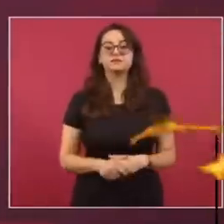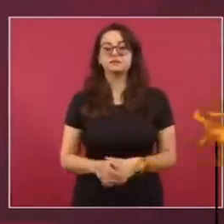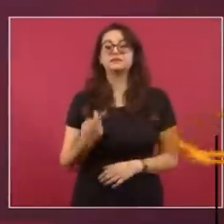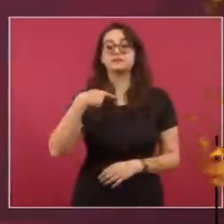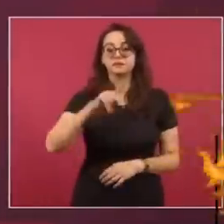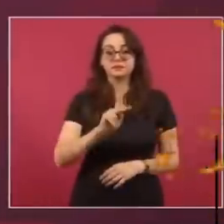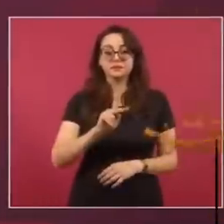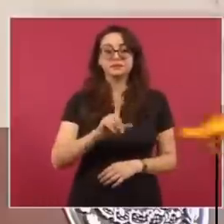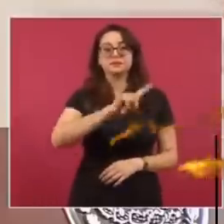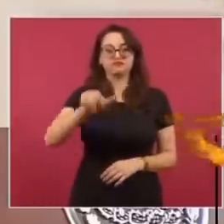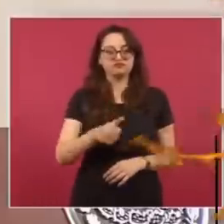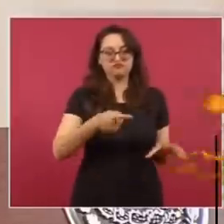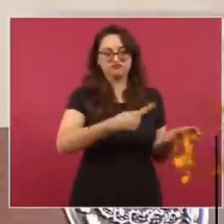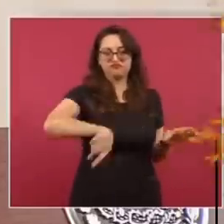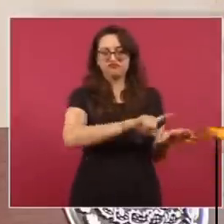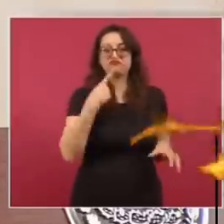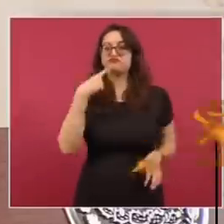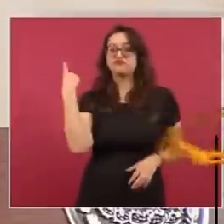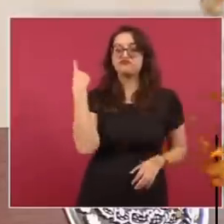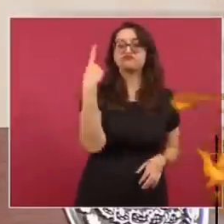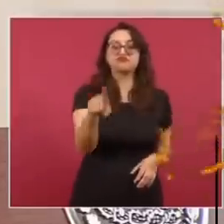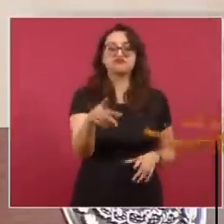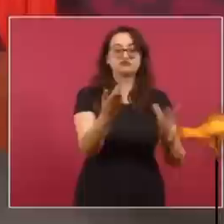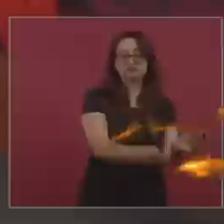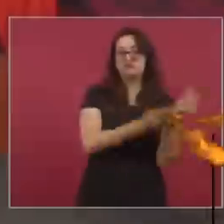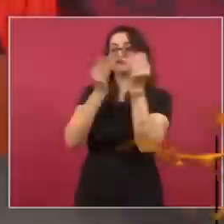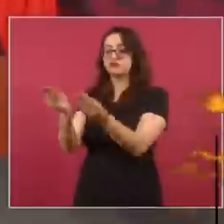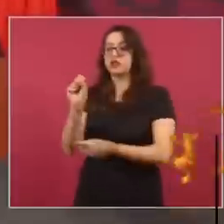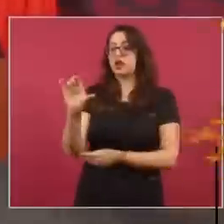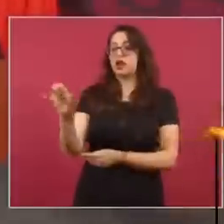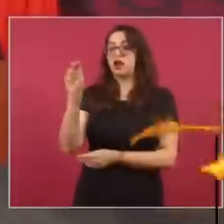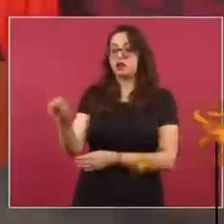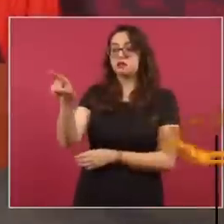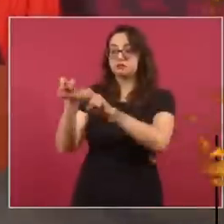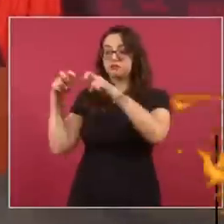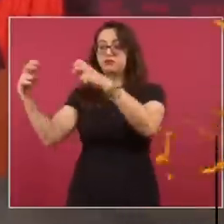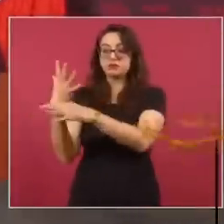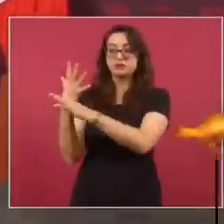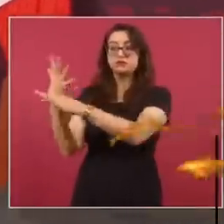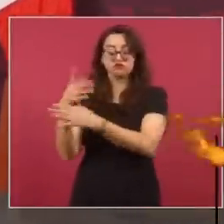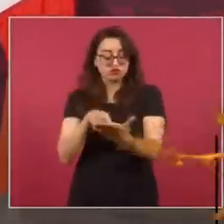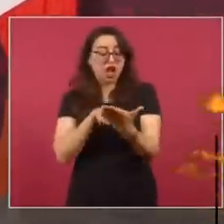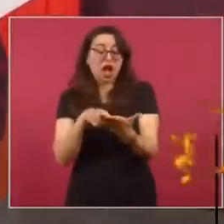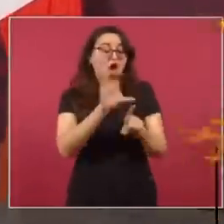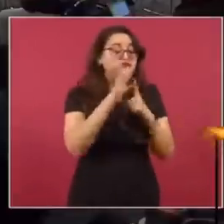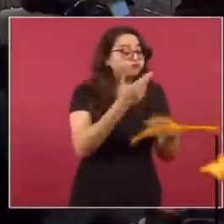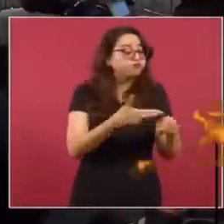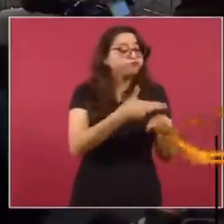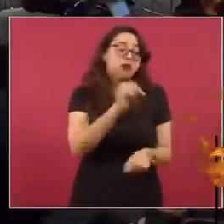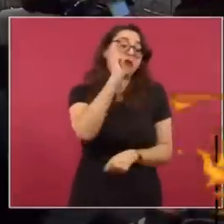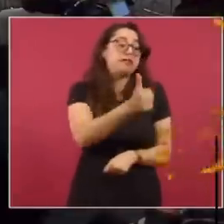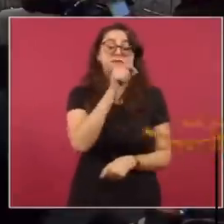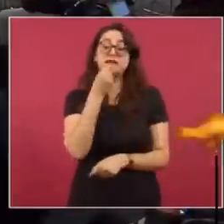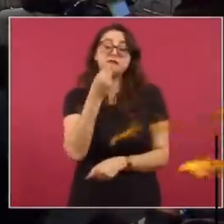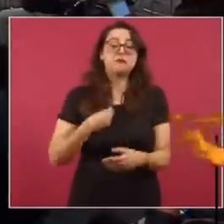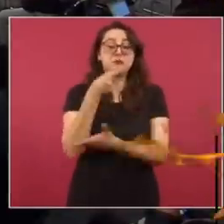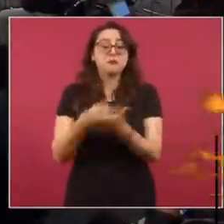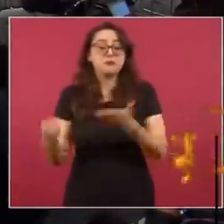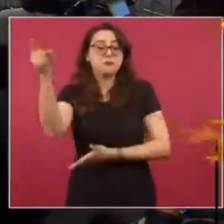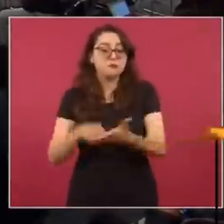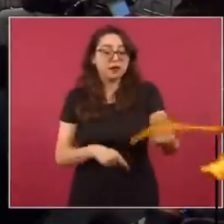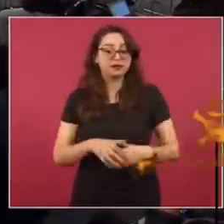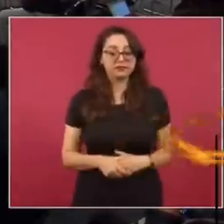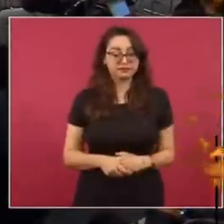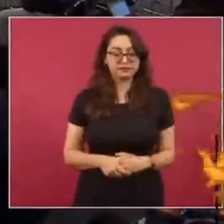opositores impugnan y llega el Poder Judicial y dice, no cumplieron el procedimiento interno. ¿Entonces se tiene que convocar el papel de la administración pasada en la actualidad?